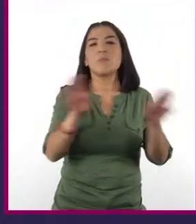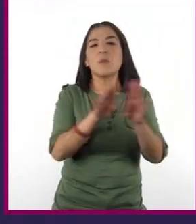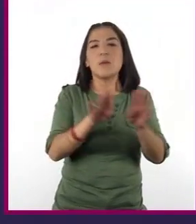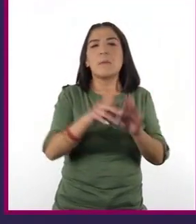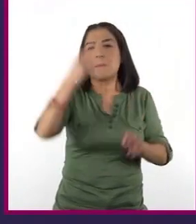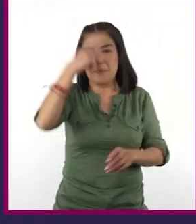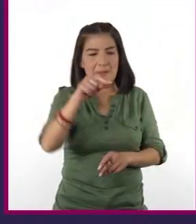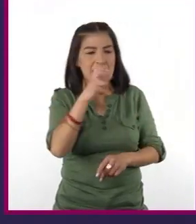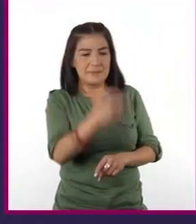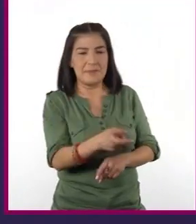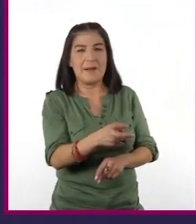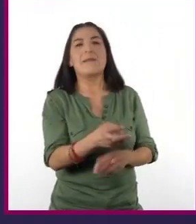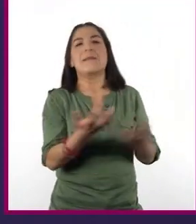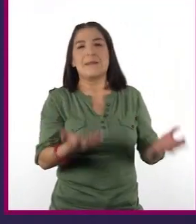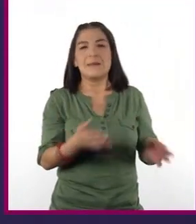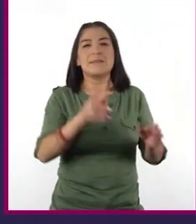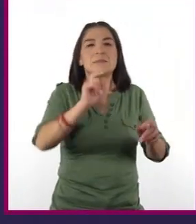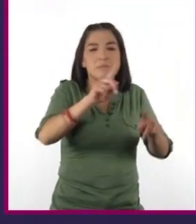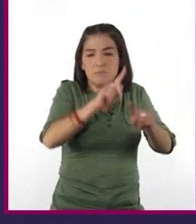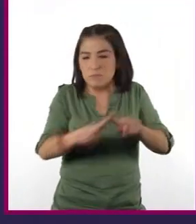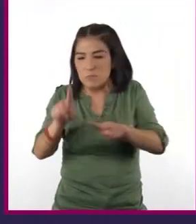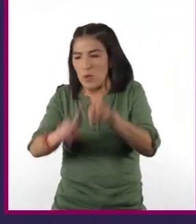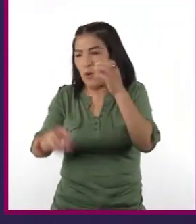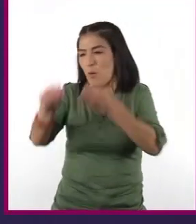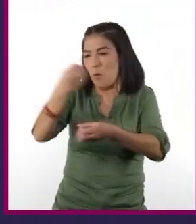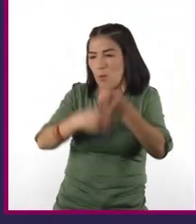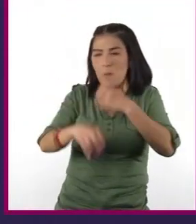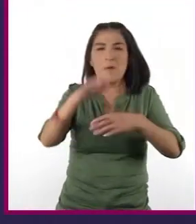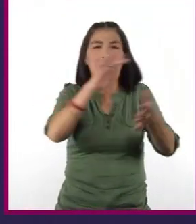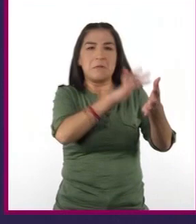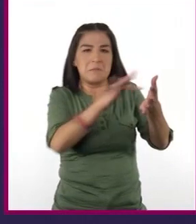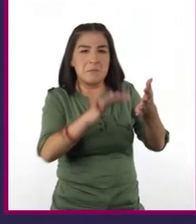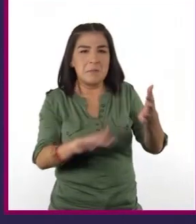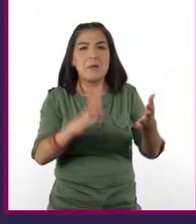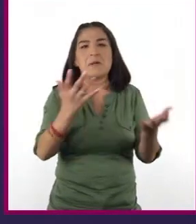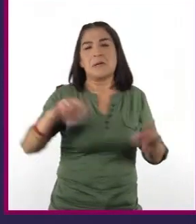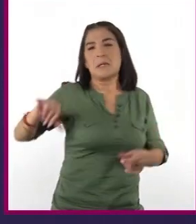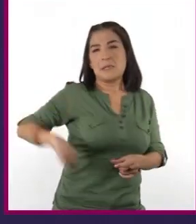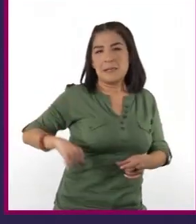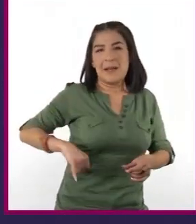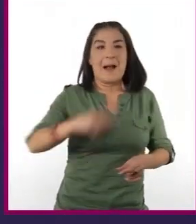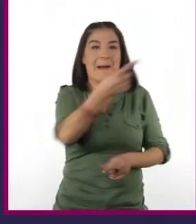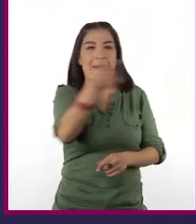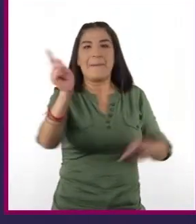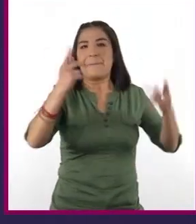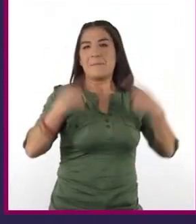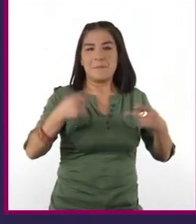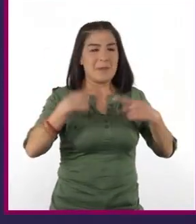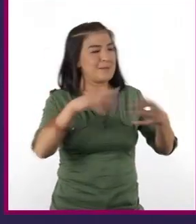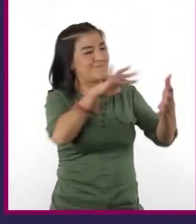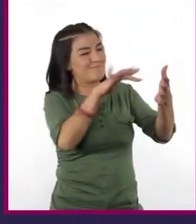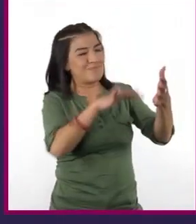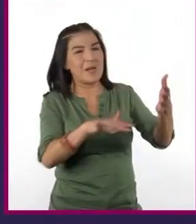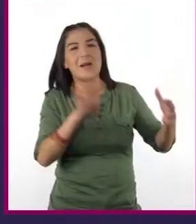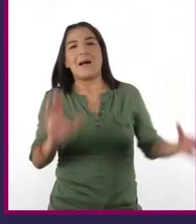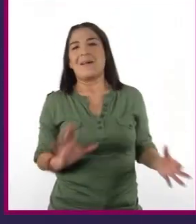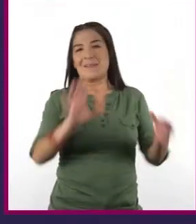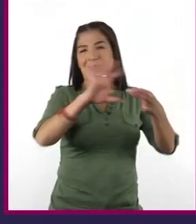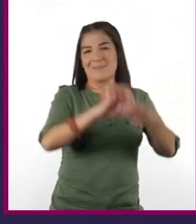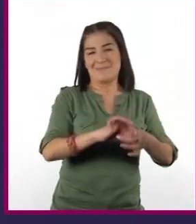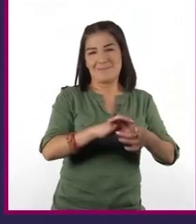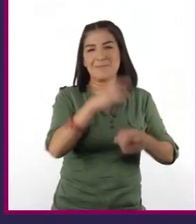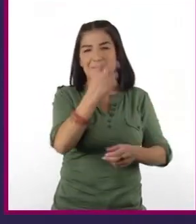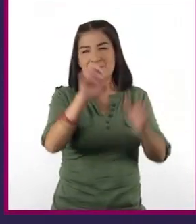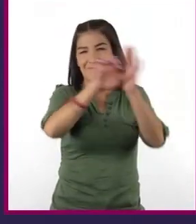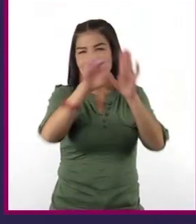el fin de exaltar un conjunto de obras o textos, así como de interesar al lector en las obras que las componen.